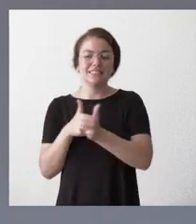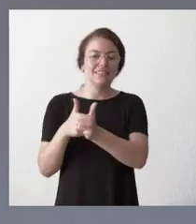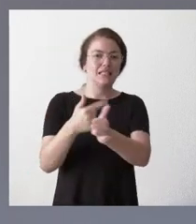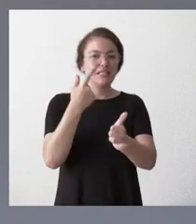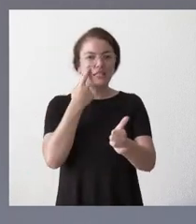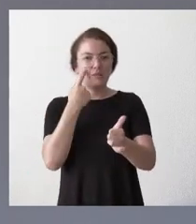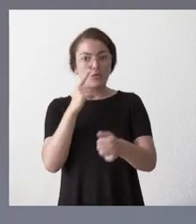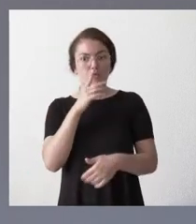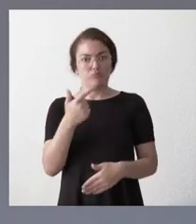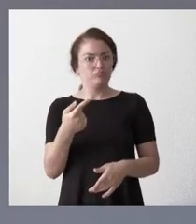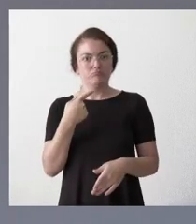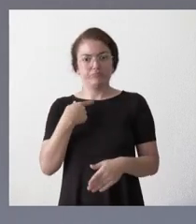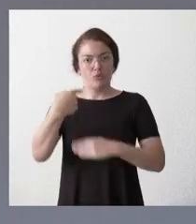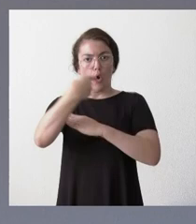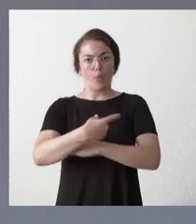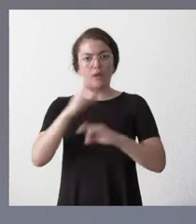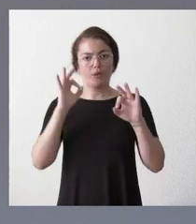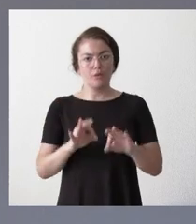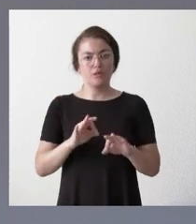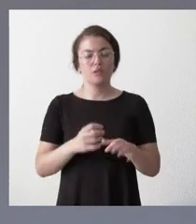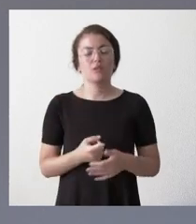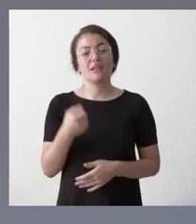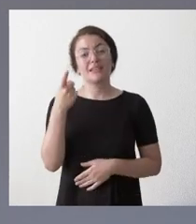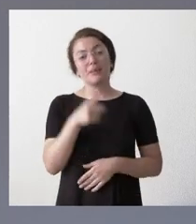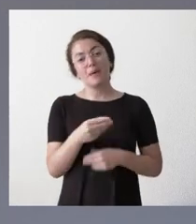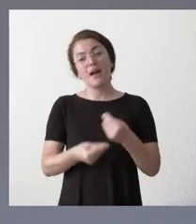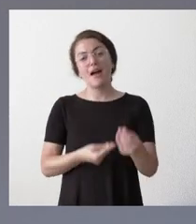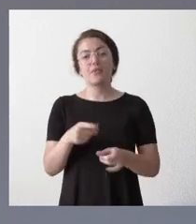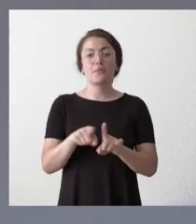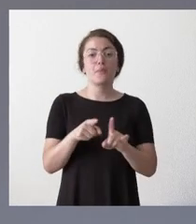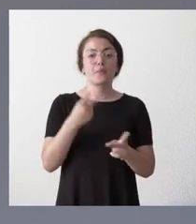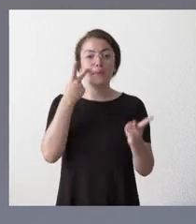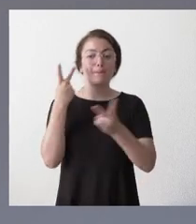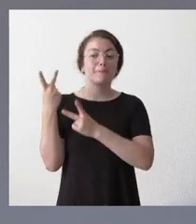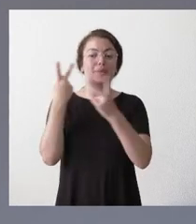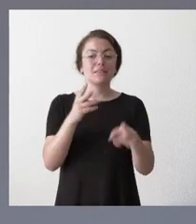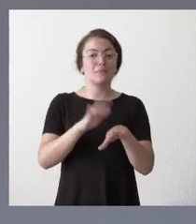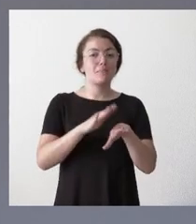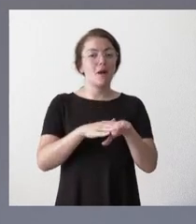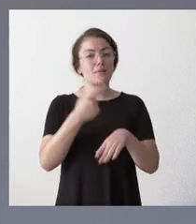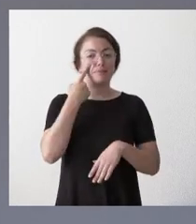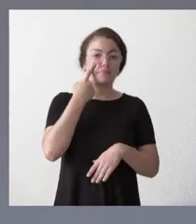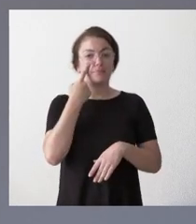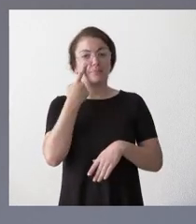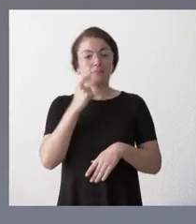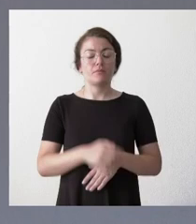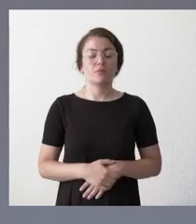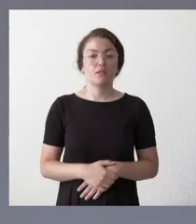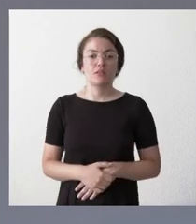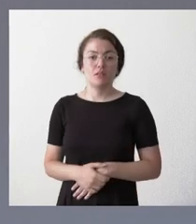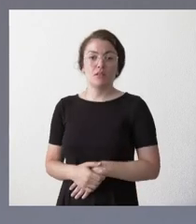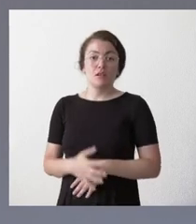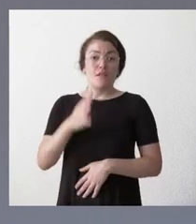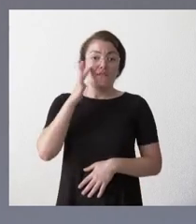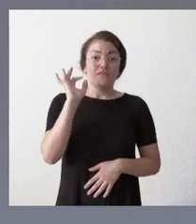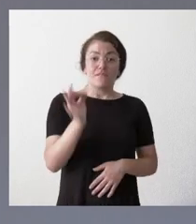que teníamos en este caso, y distintas visitas de inspección. Es verdad que ellos traían